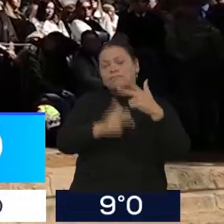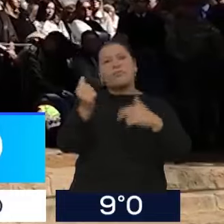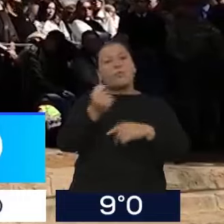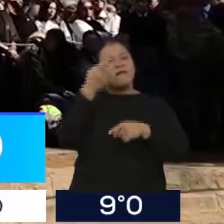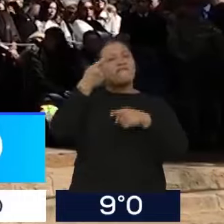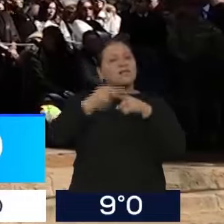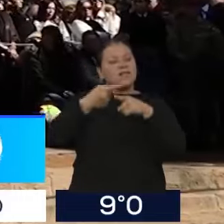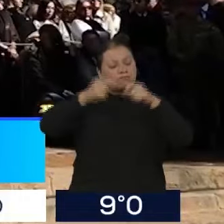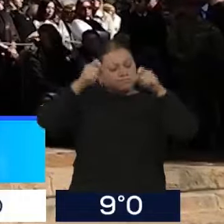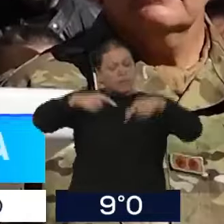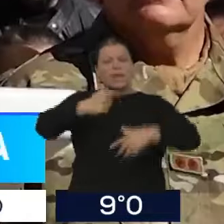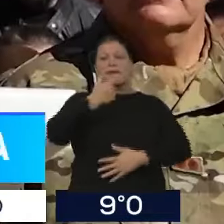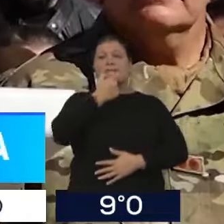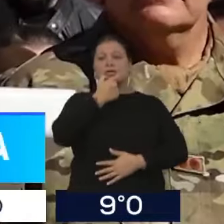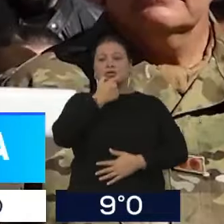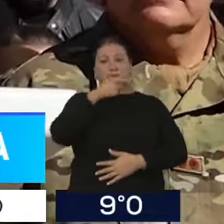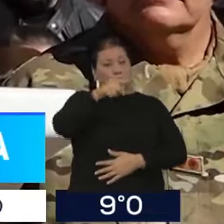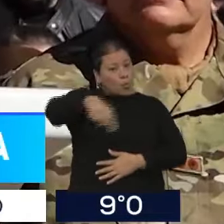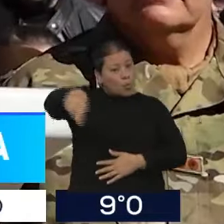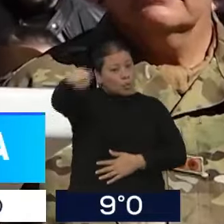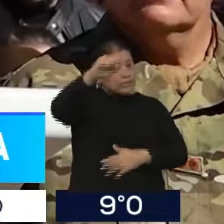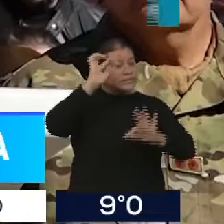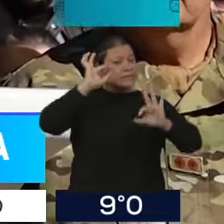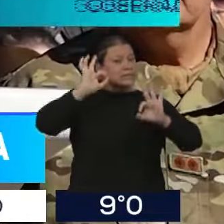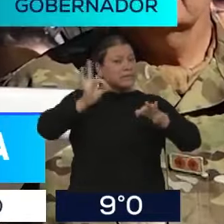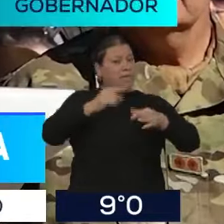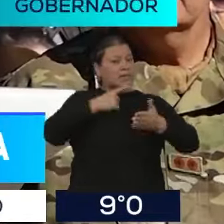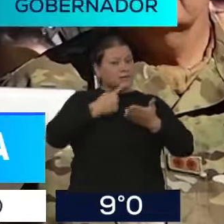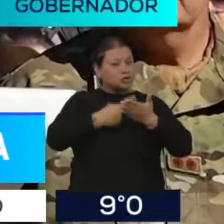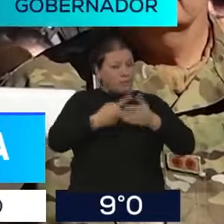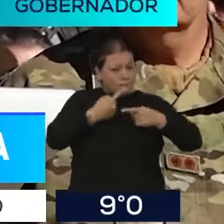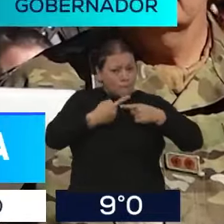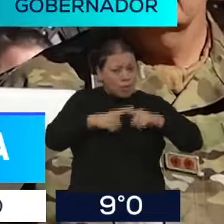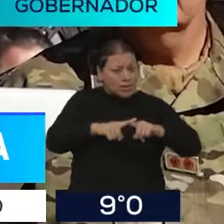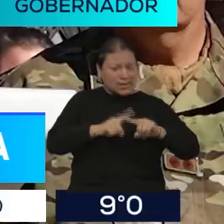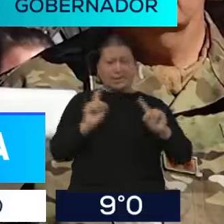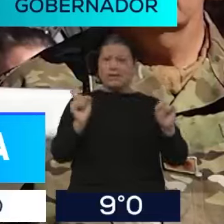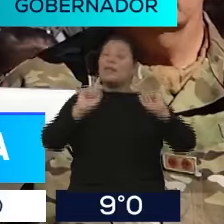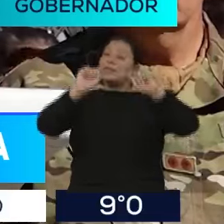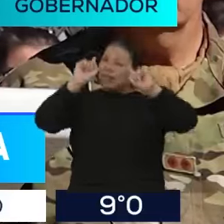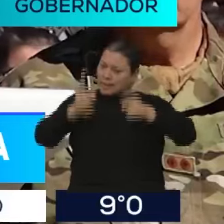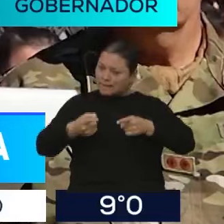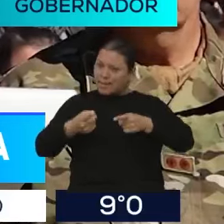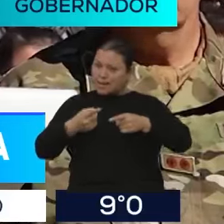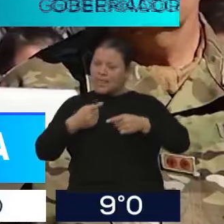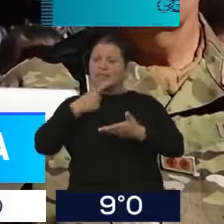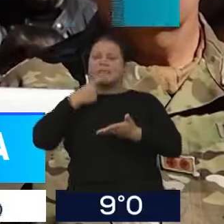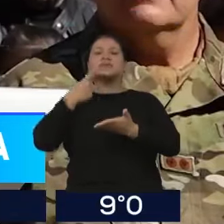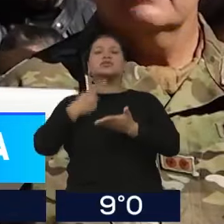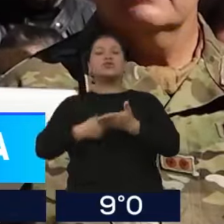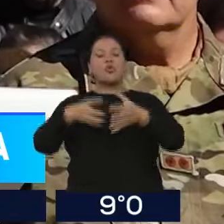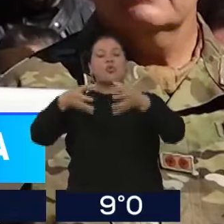en nuestra provincia. Sé también que no es solo una decisión política, sino también una decisión de la propia